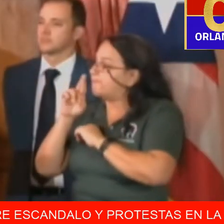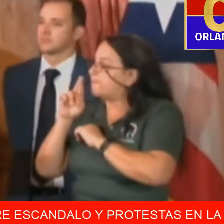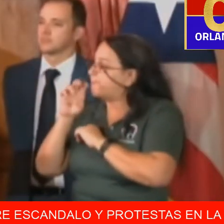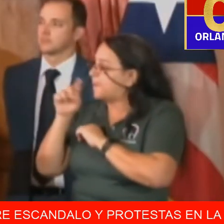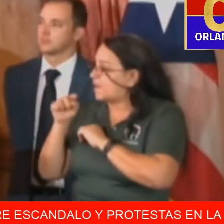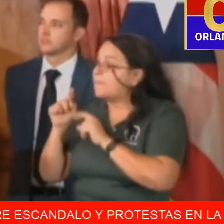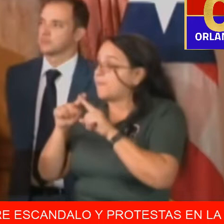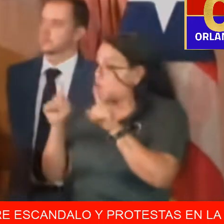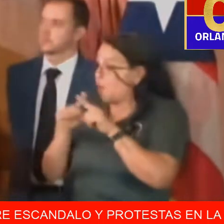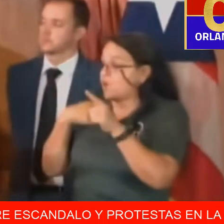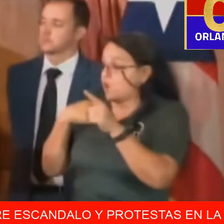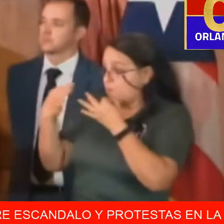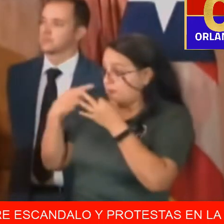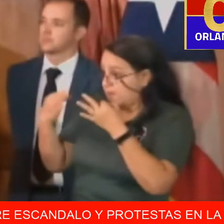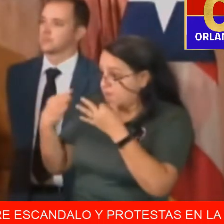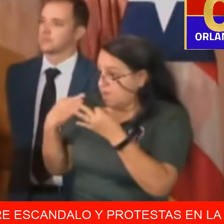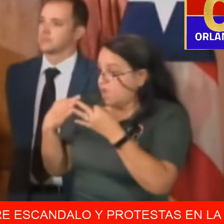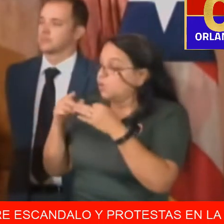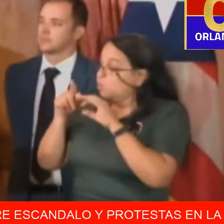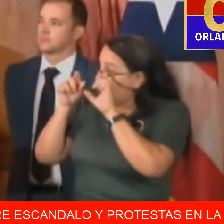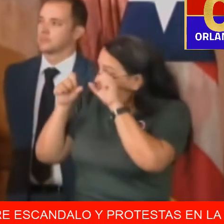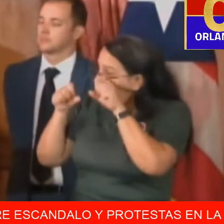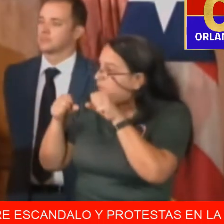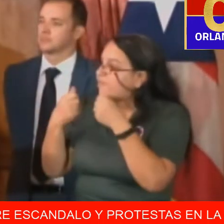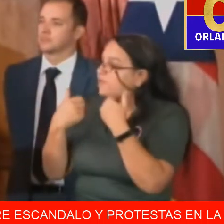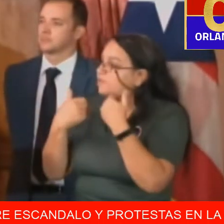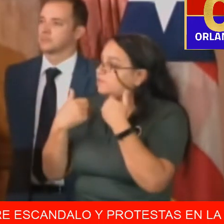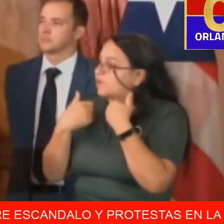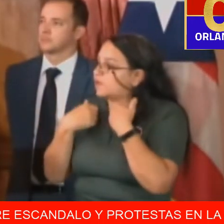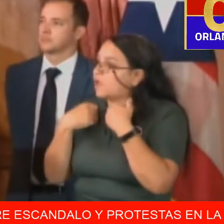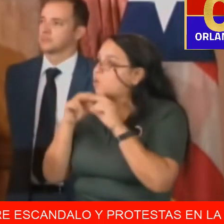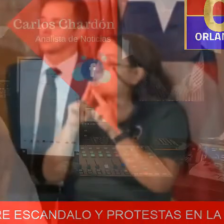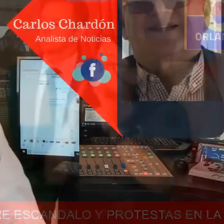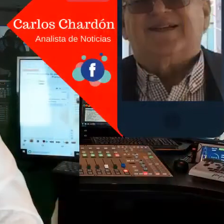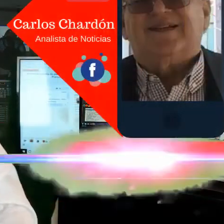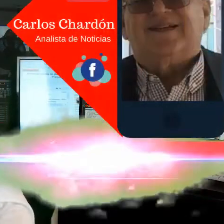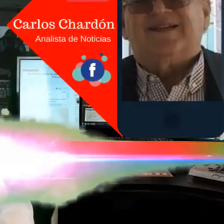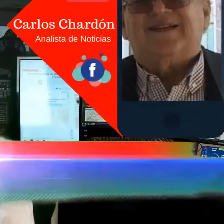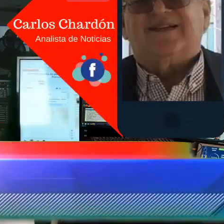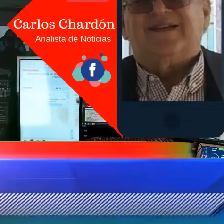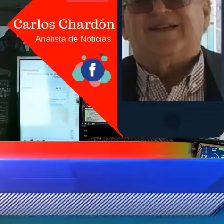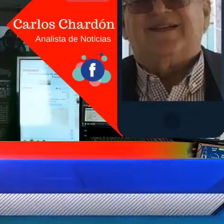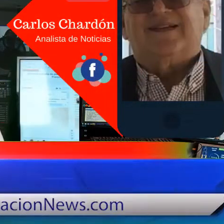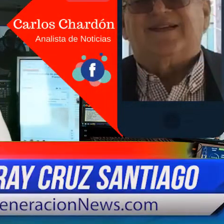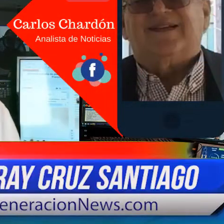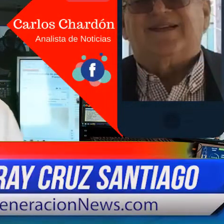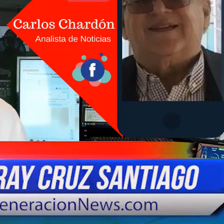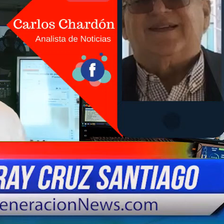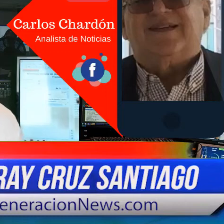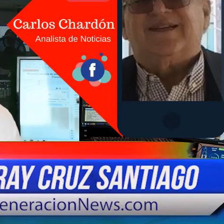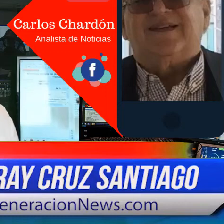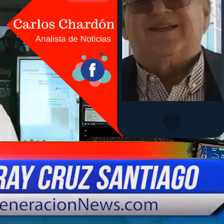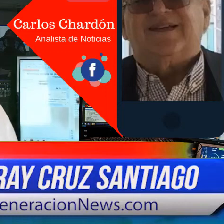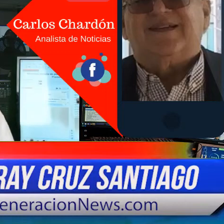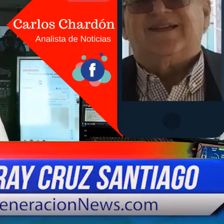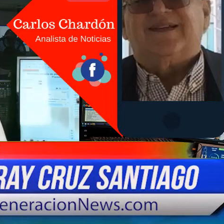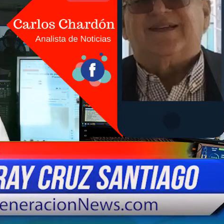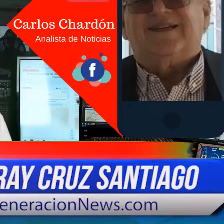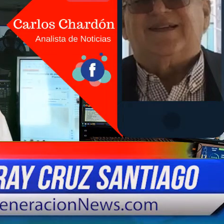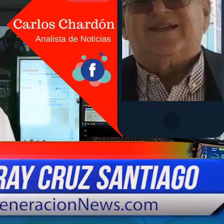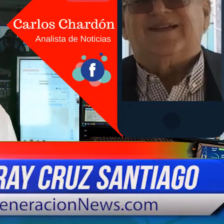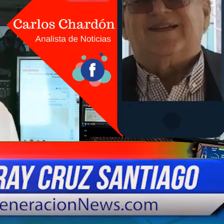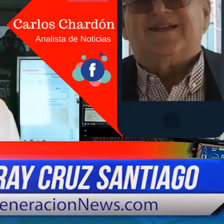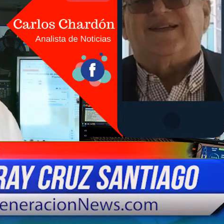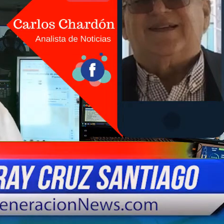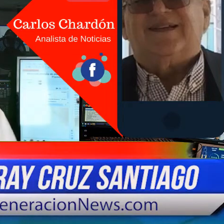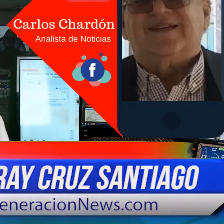y no sé quiénes van a ser los otros, pero yo creo que esto es muy importante. Bueno, el presidente de, el